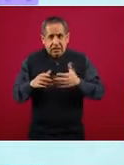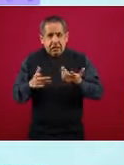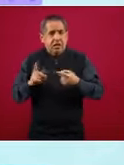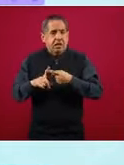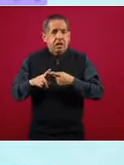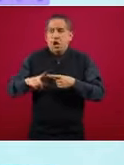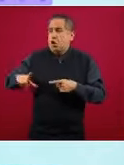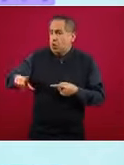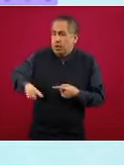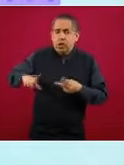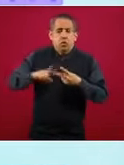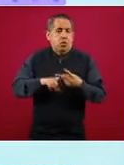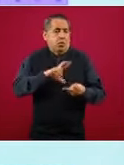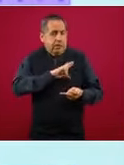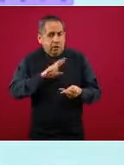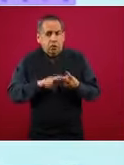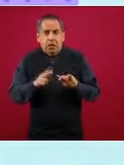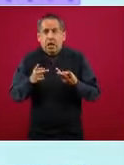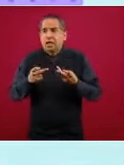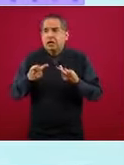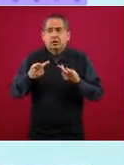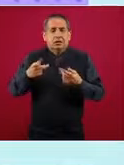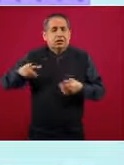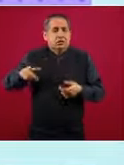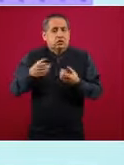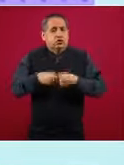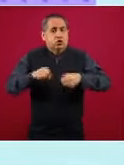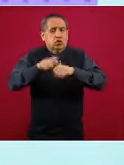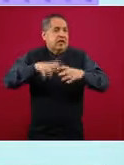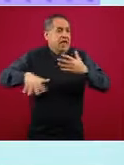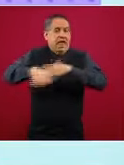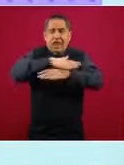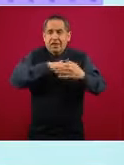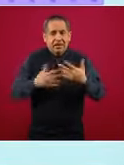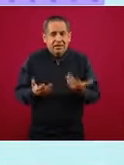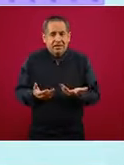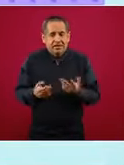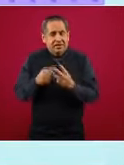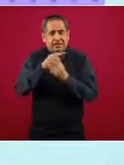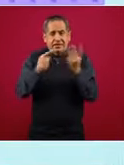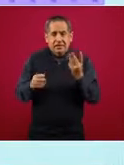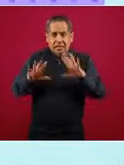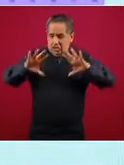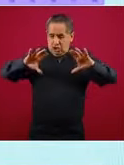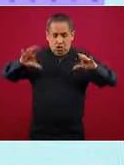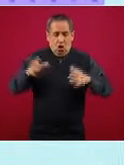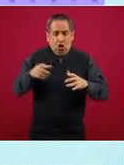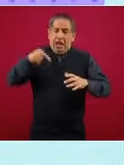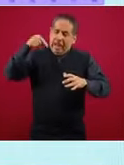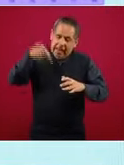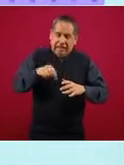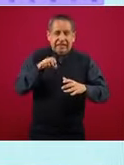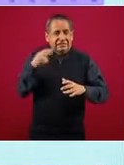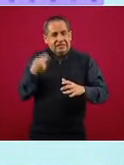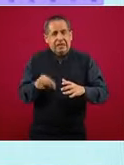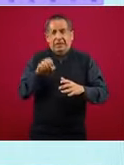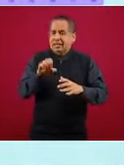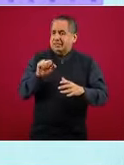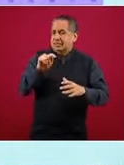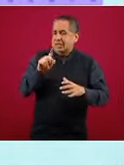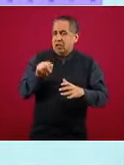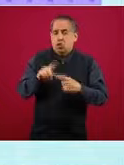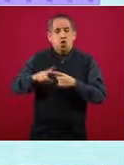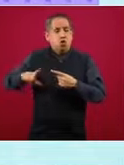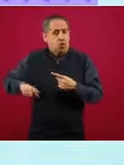público, privado y social. Y tenemos a la sociedad en su conjunto, los componentes del Estado nacional,